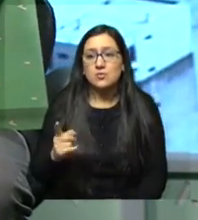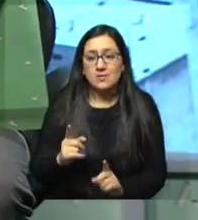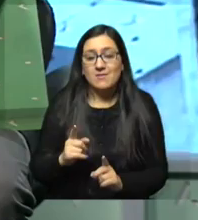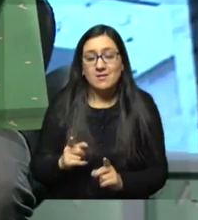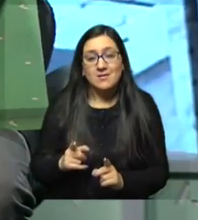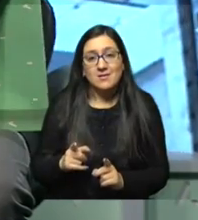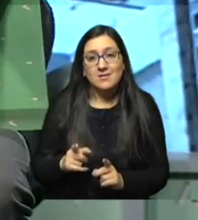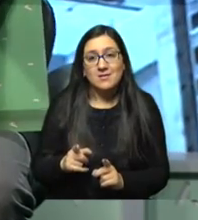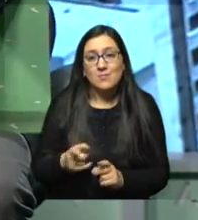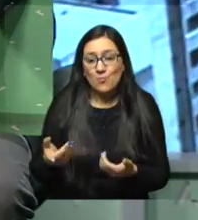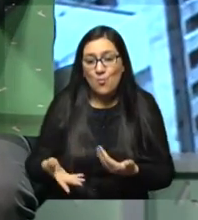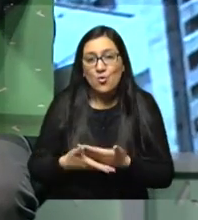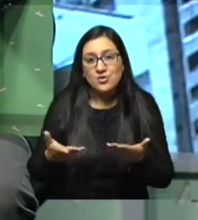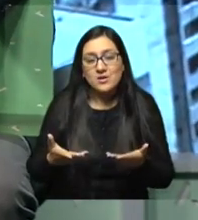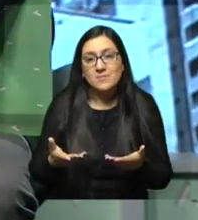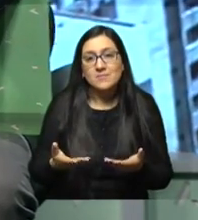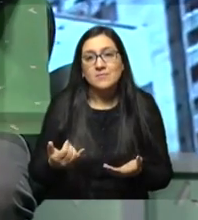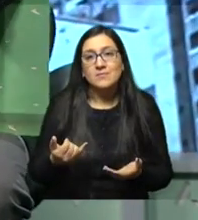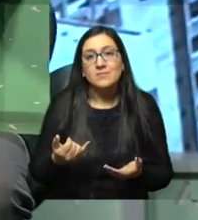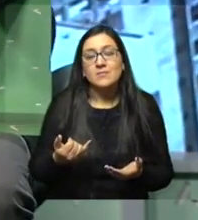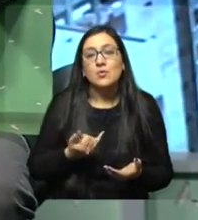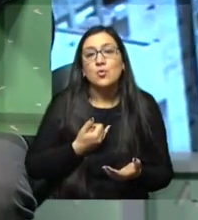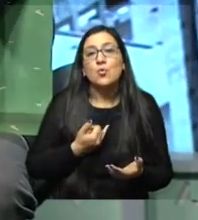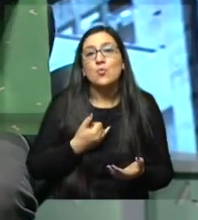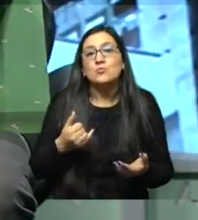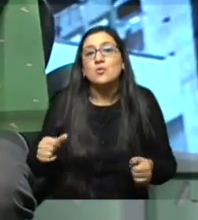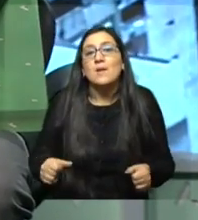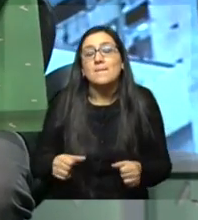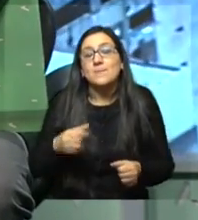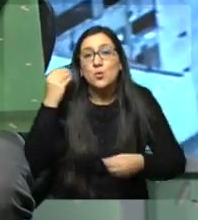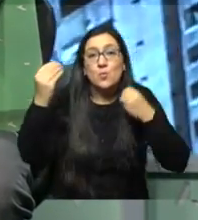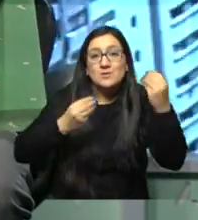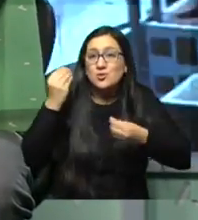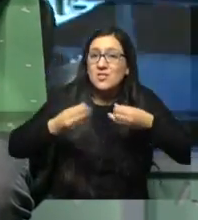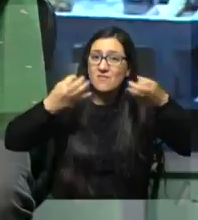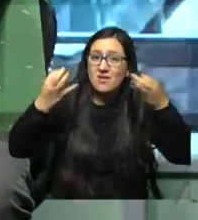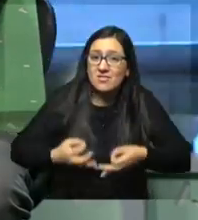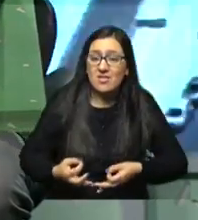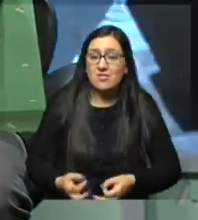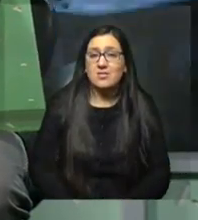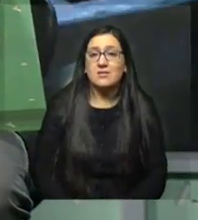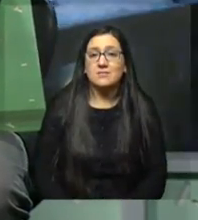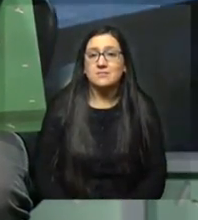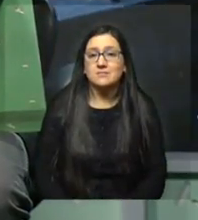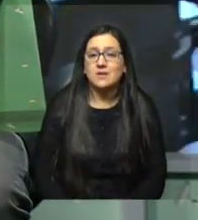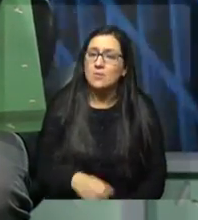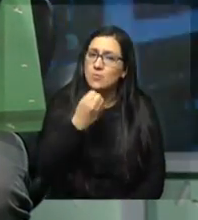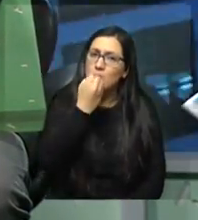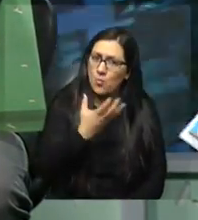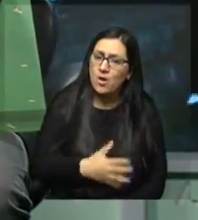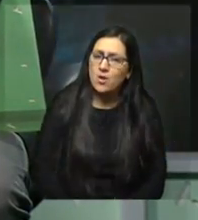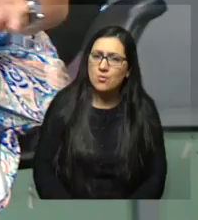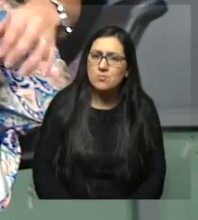tienen que mostrar por dónde tienen que ir las preocupaciones reales, ¿no? Y de lo que pasa y de lo que le sucede a ellos. Uh-huh. Buenísimo,